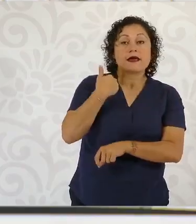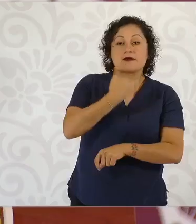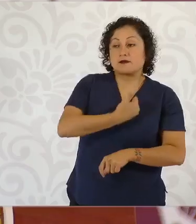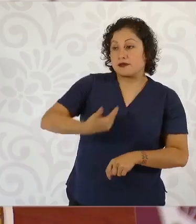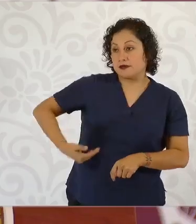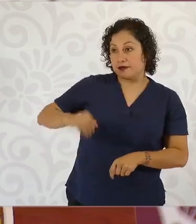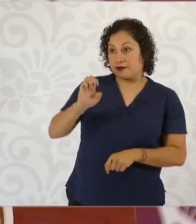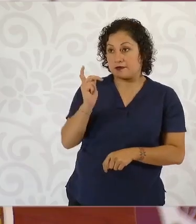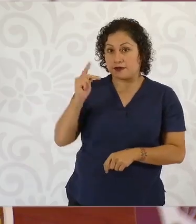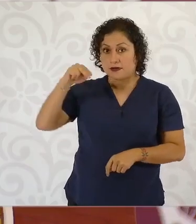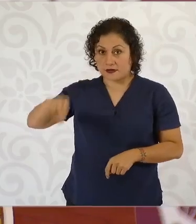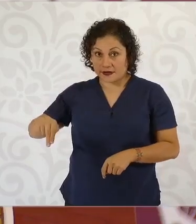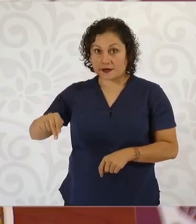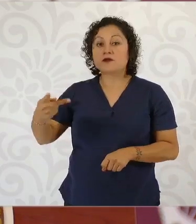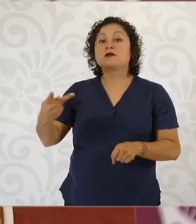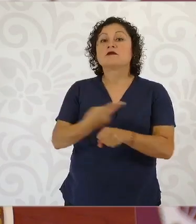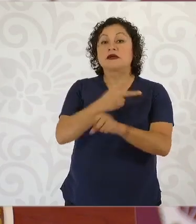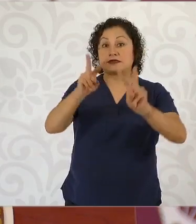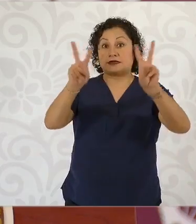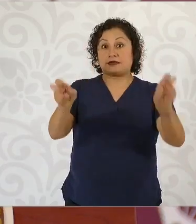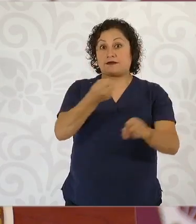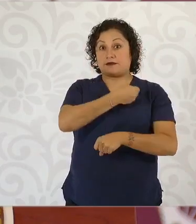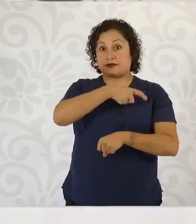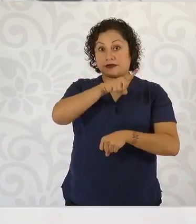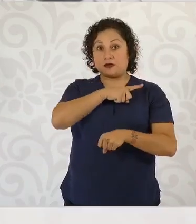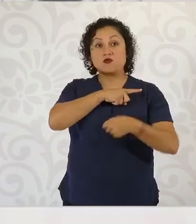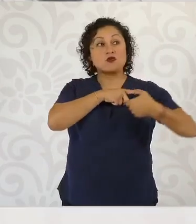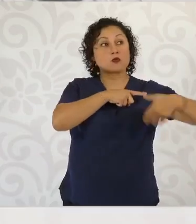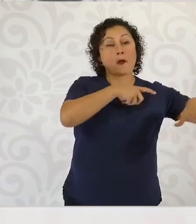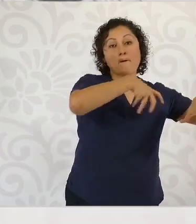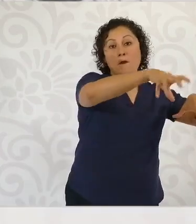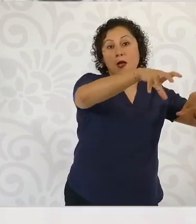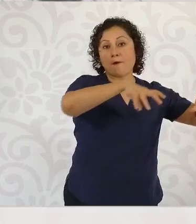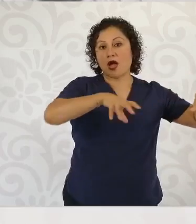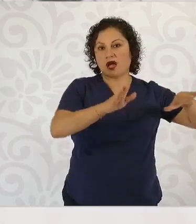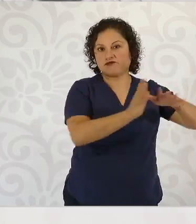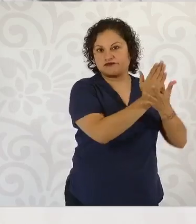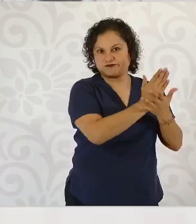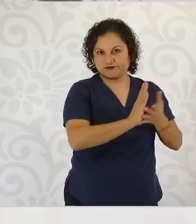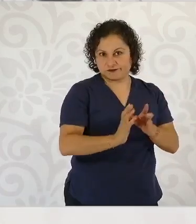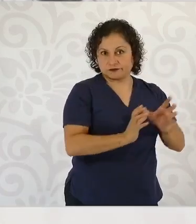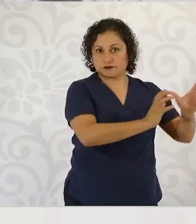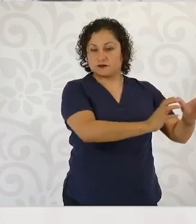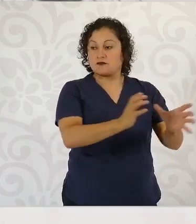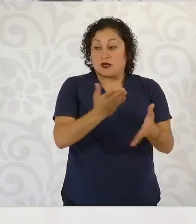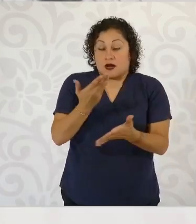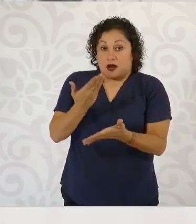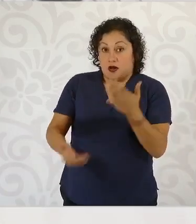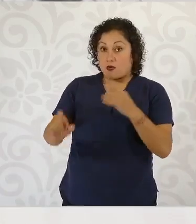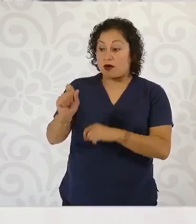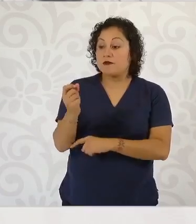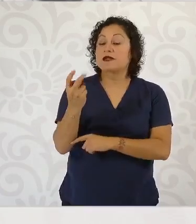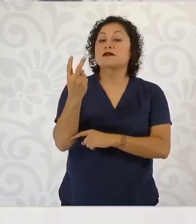los servicios de salud estaban descentralizados. Hoy hay 22 estados y la Ciudad de México que